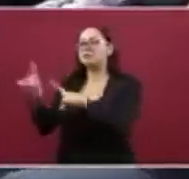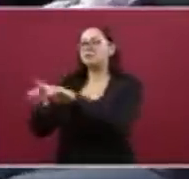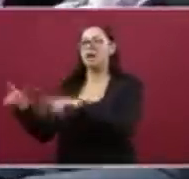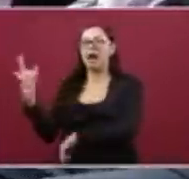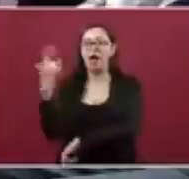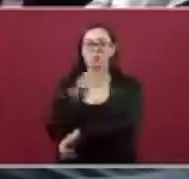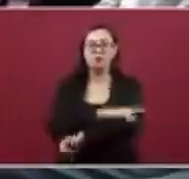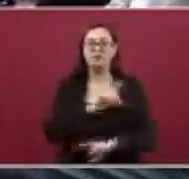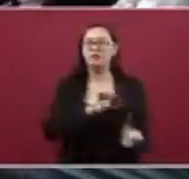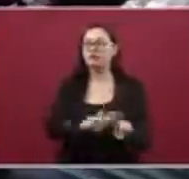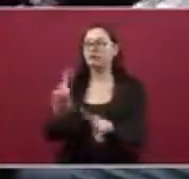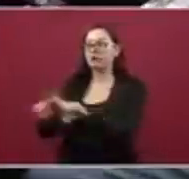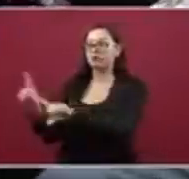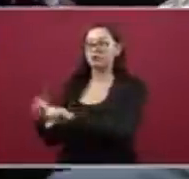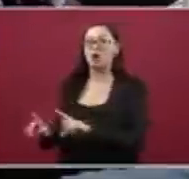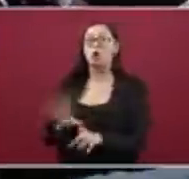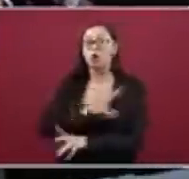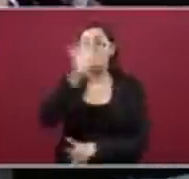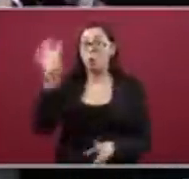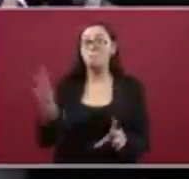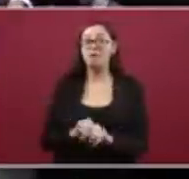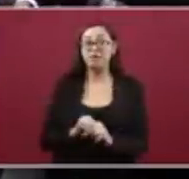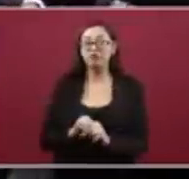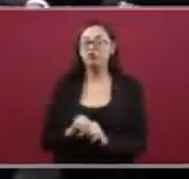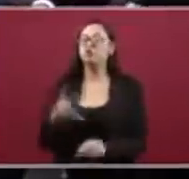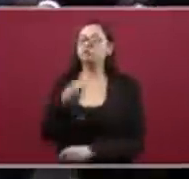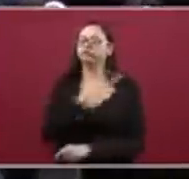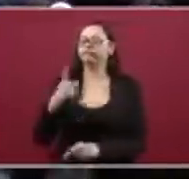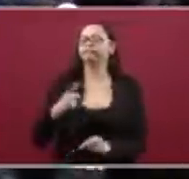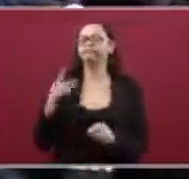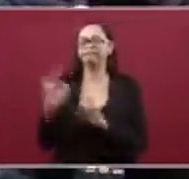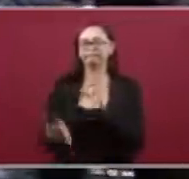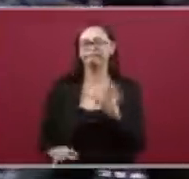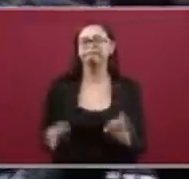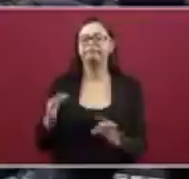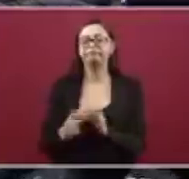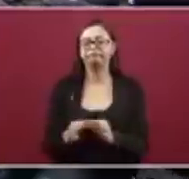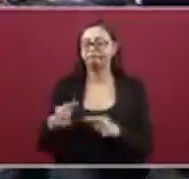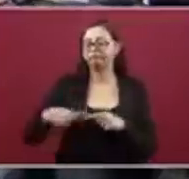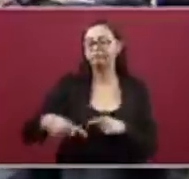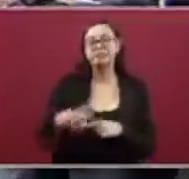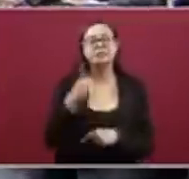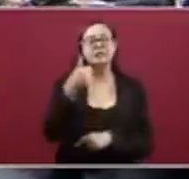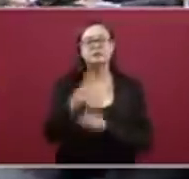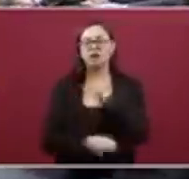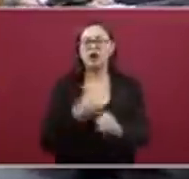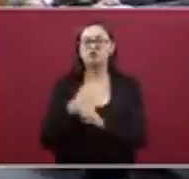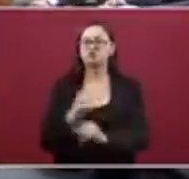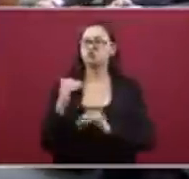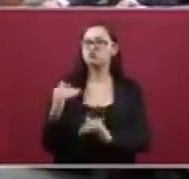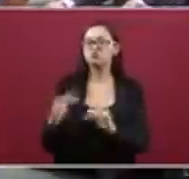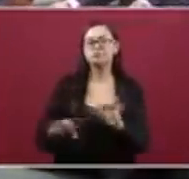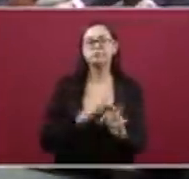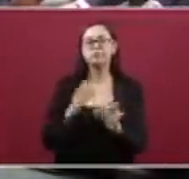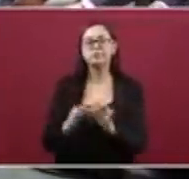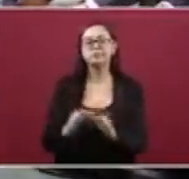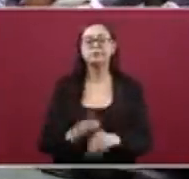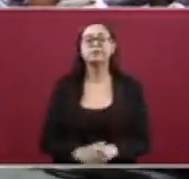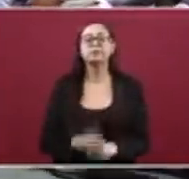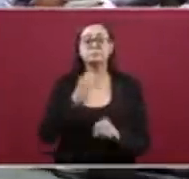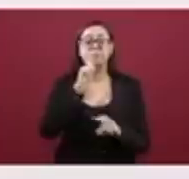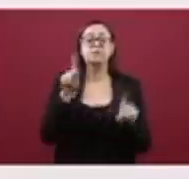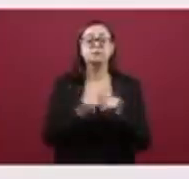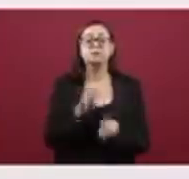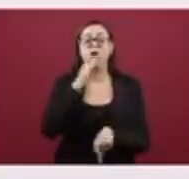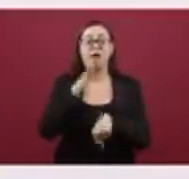que hagamos deberá concluirse y quedar funcionando en el sexenio también informó que ya